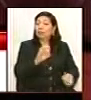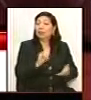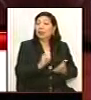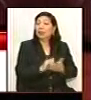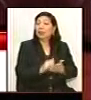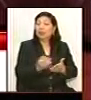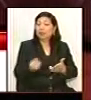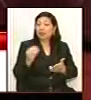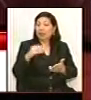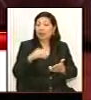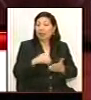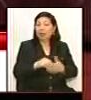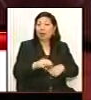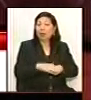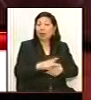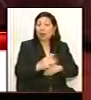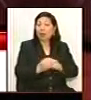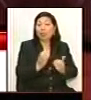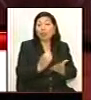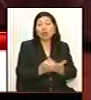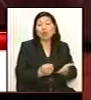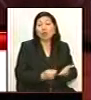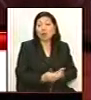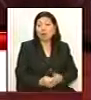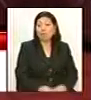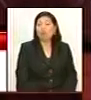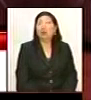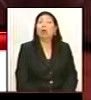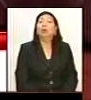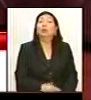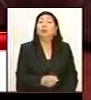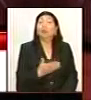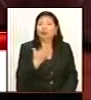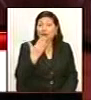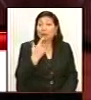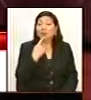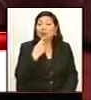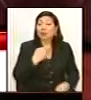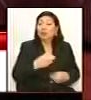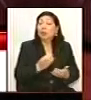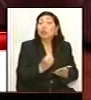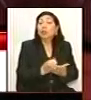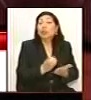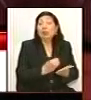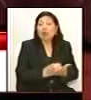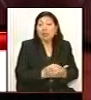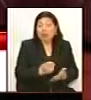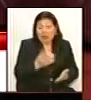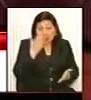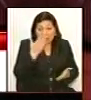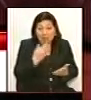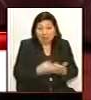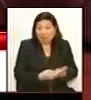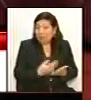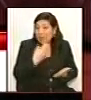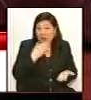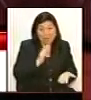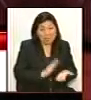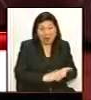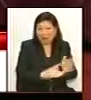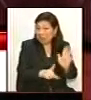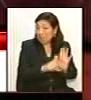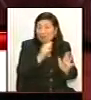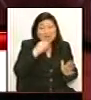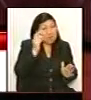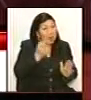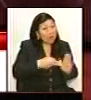está incluido en el plan anual de compras. Y dígame usted, si se hizo ese proceso de contratación, usted sabe que está infringiendo una ley.